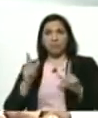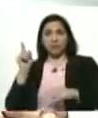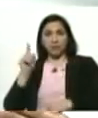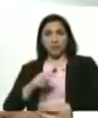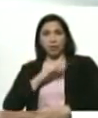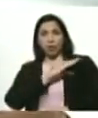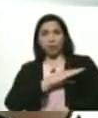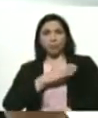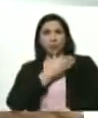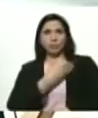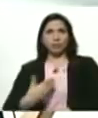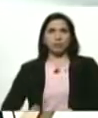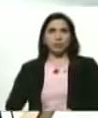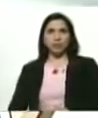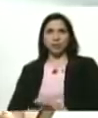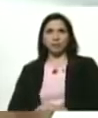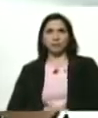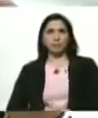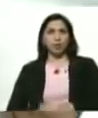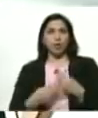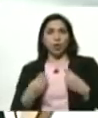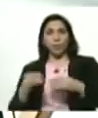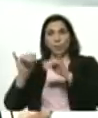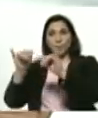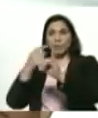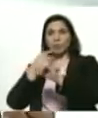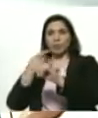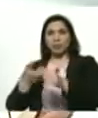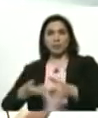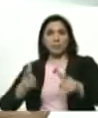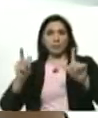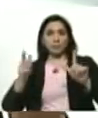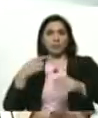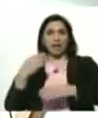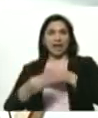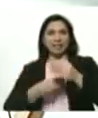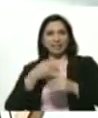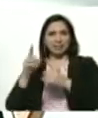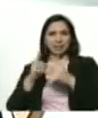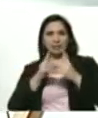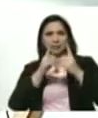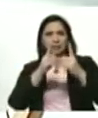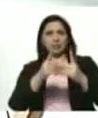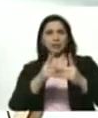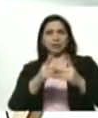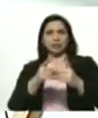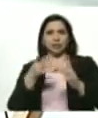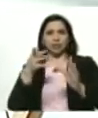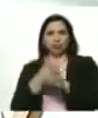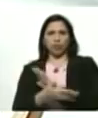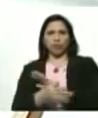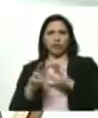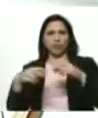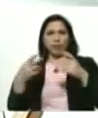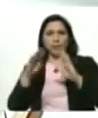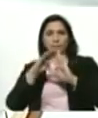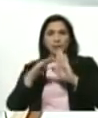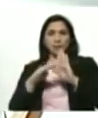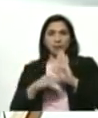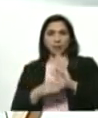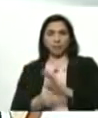comisión presidencial tal como usted lo indicado le permite hacer seguimiento del impacto de estas nuevas medidas